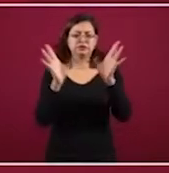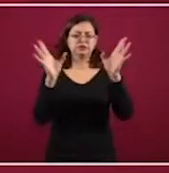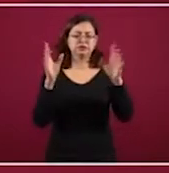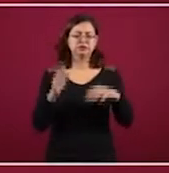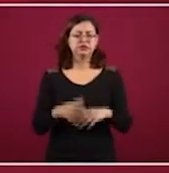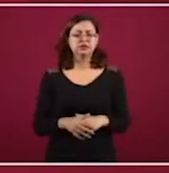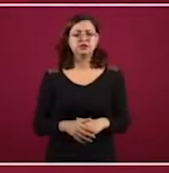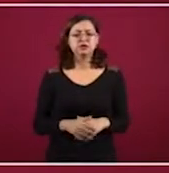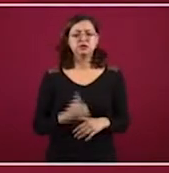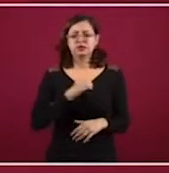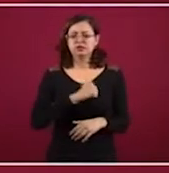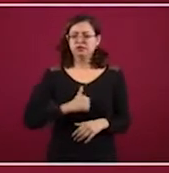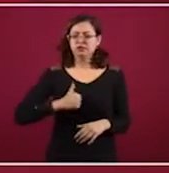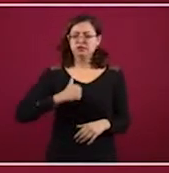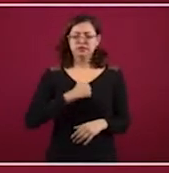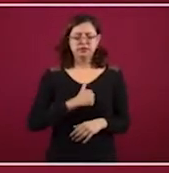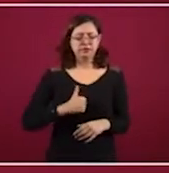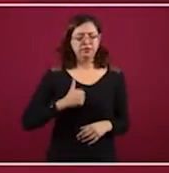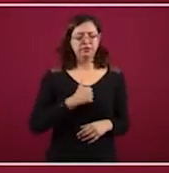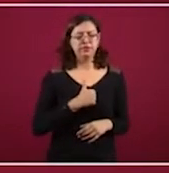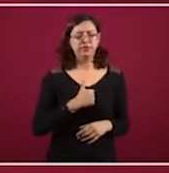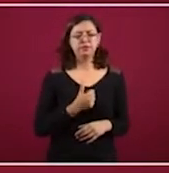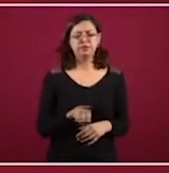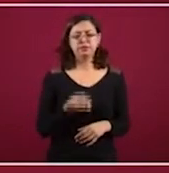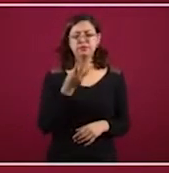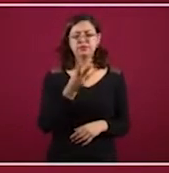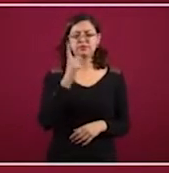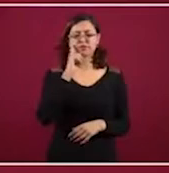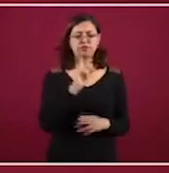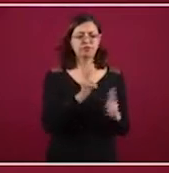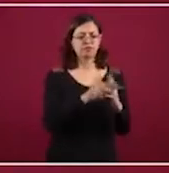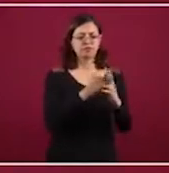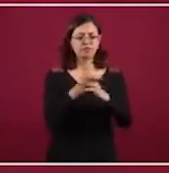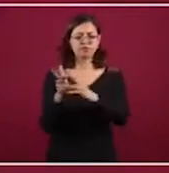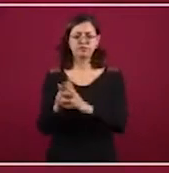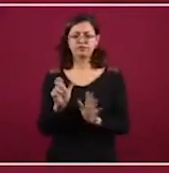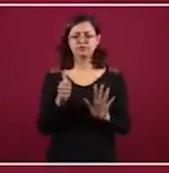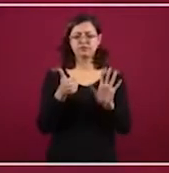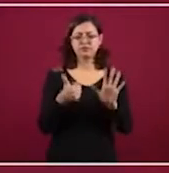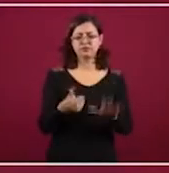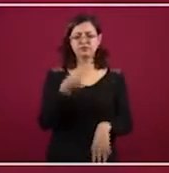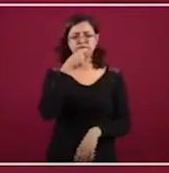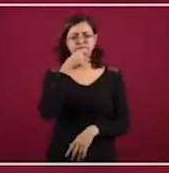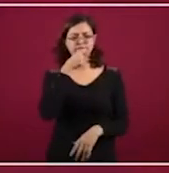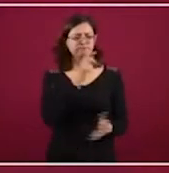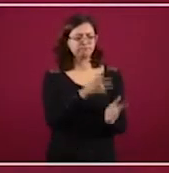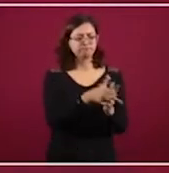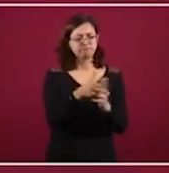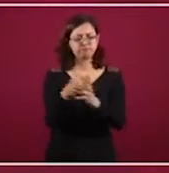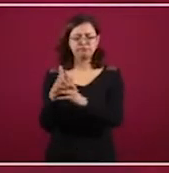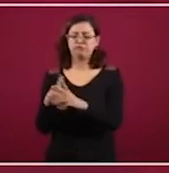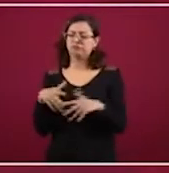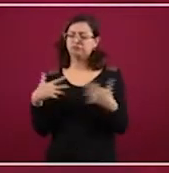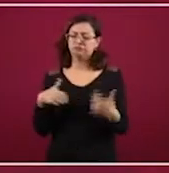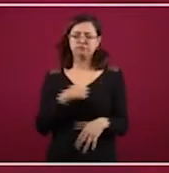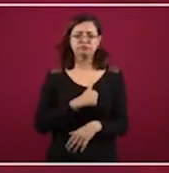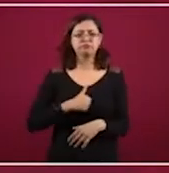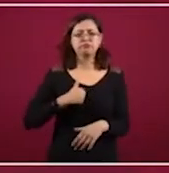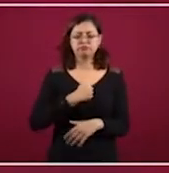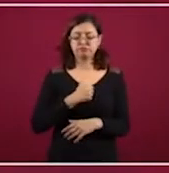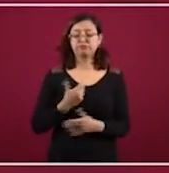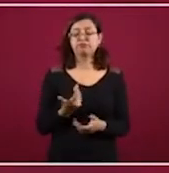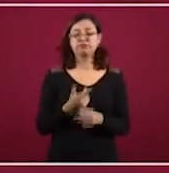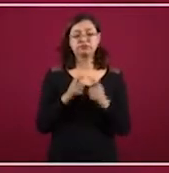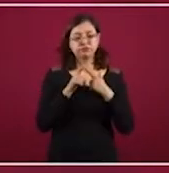asesinatos lamentables de 3 mujeres, de 6 niños. Estamos buscando